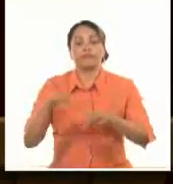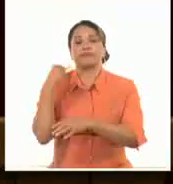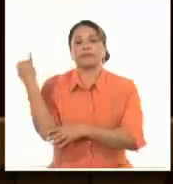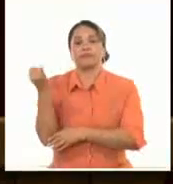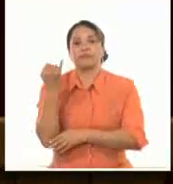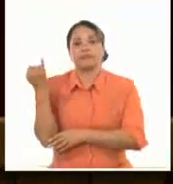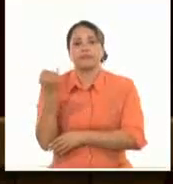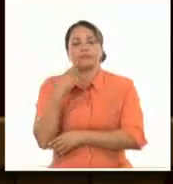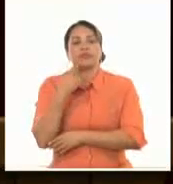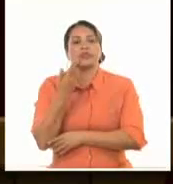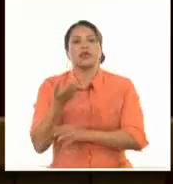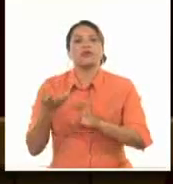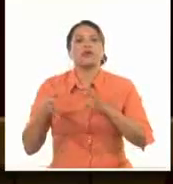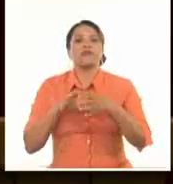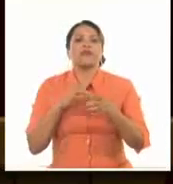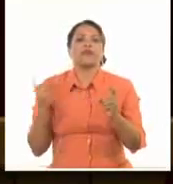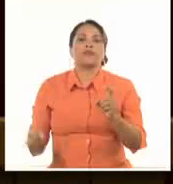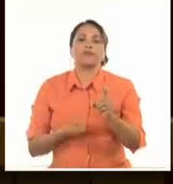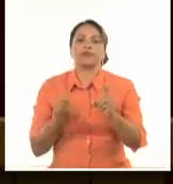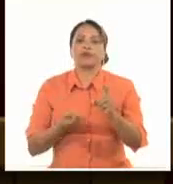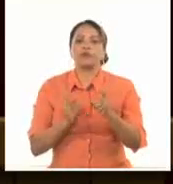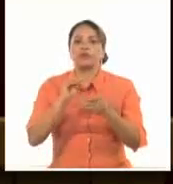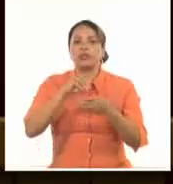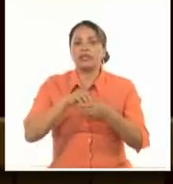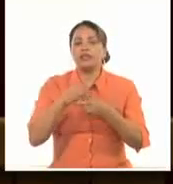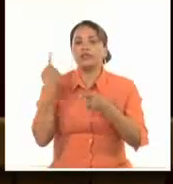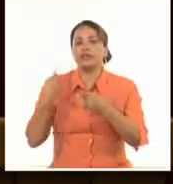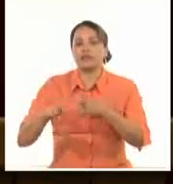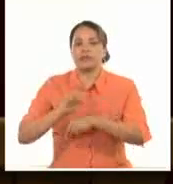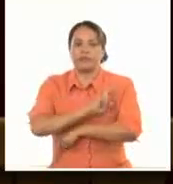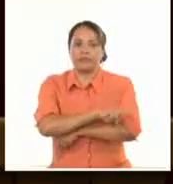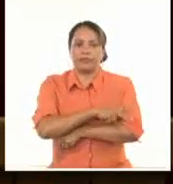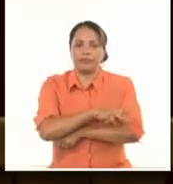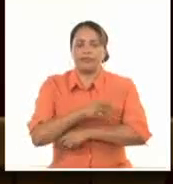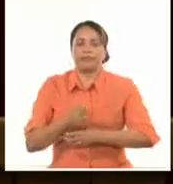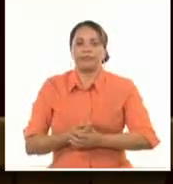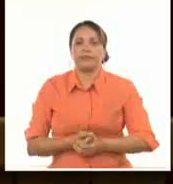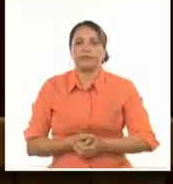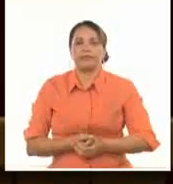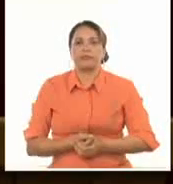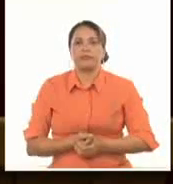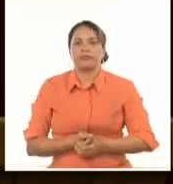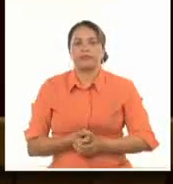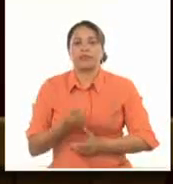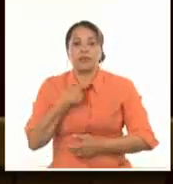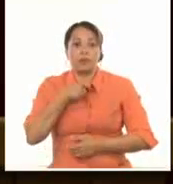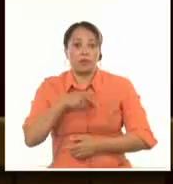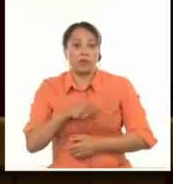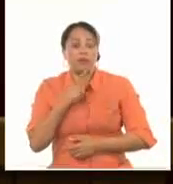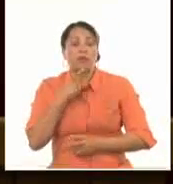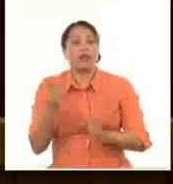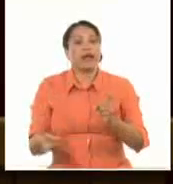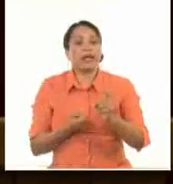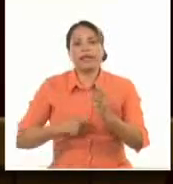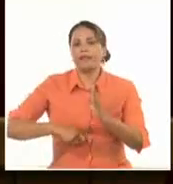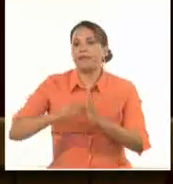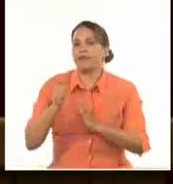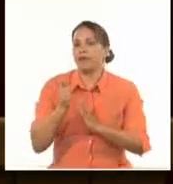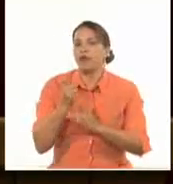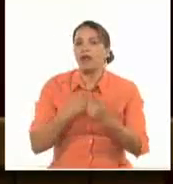perpetuo ritmo de lucha dentro y fuera de la guerra. Es decir, que la guerra es permanente, aunque